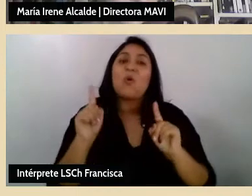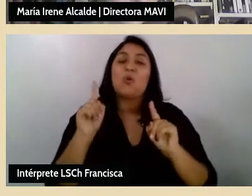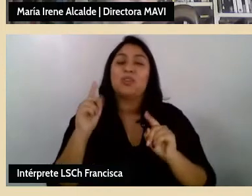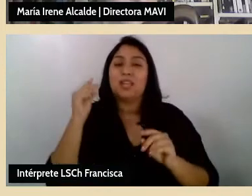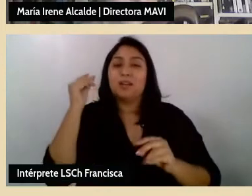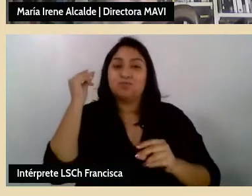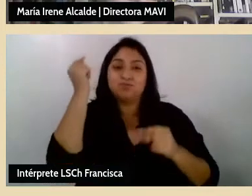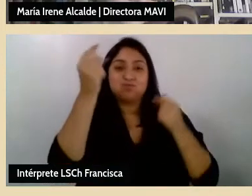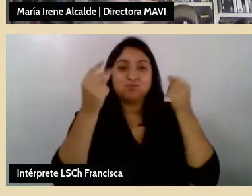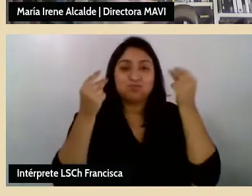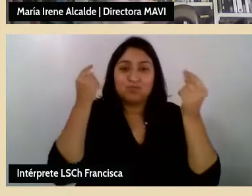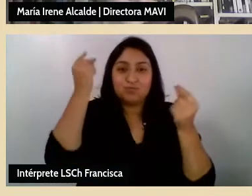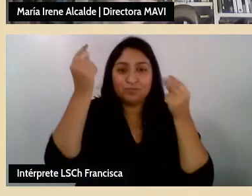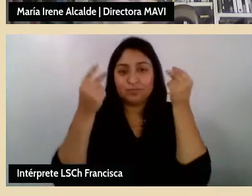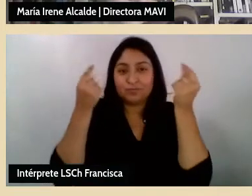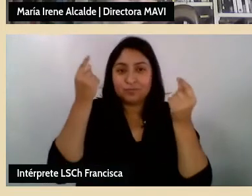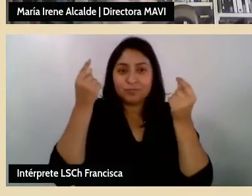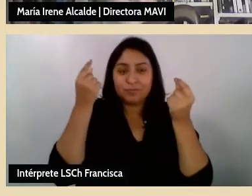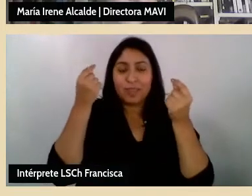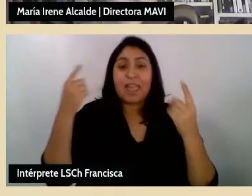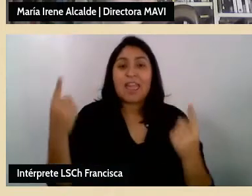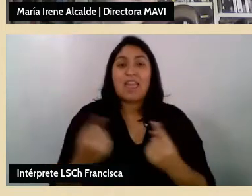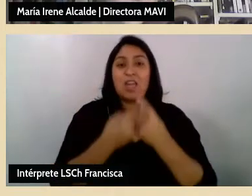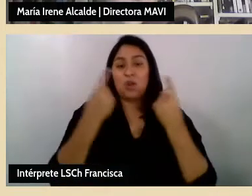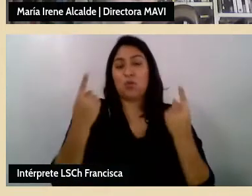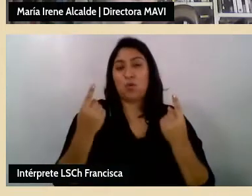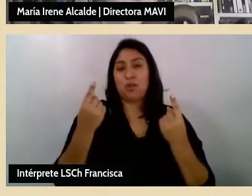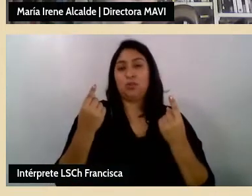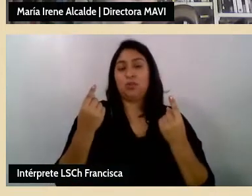esta otra idea de Encuentros Improbables.